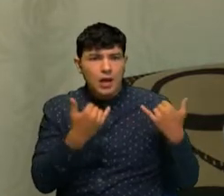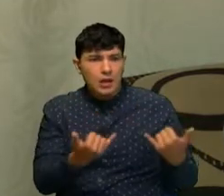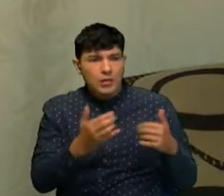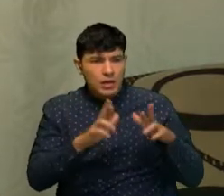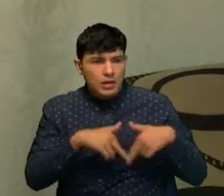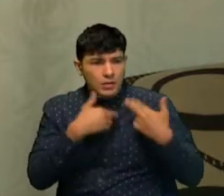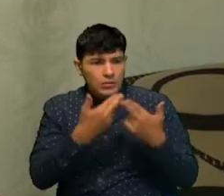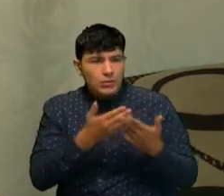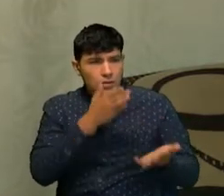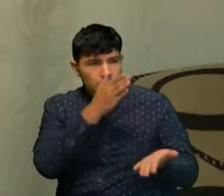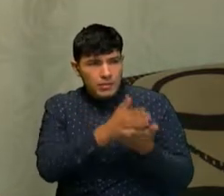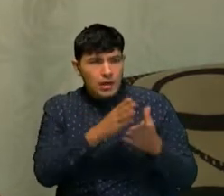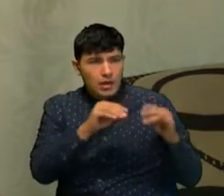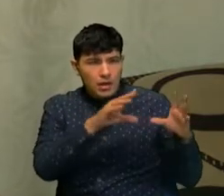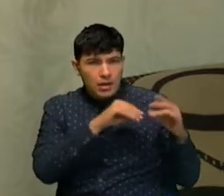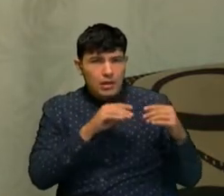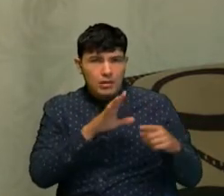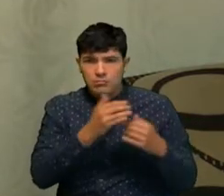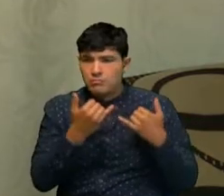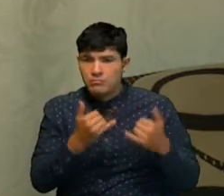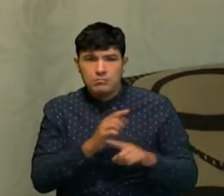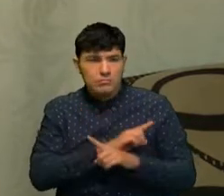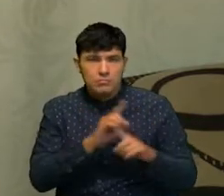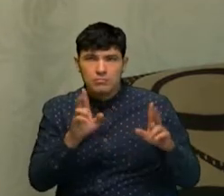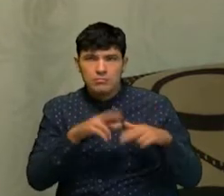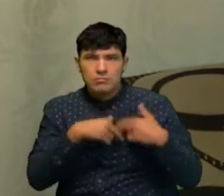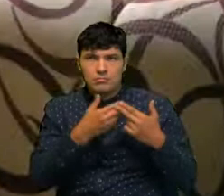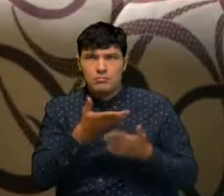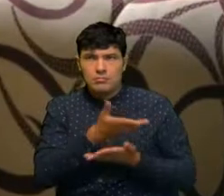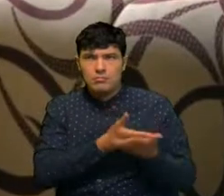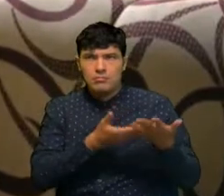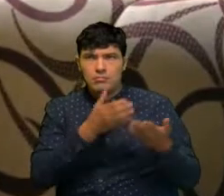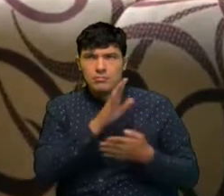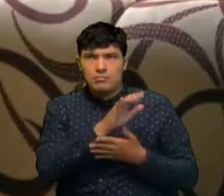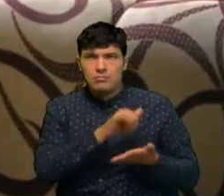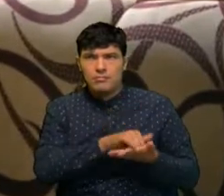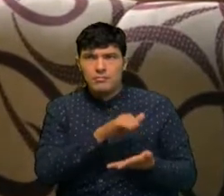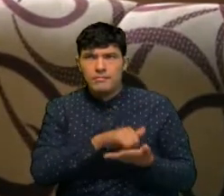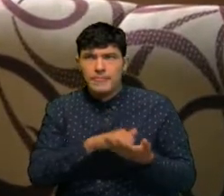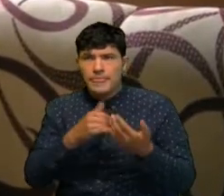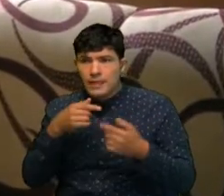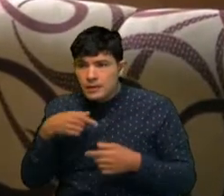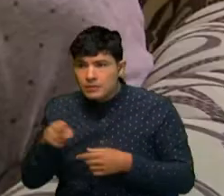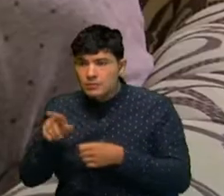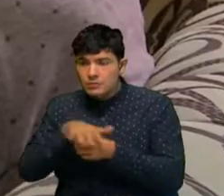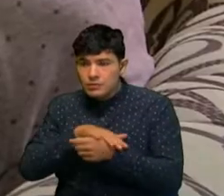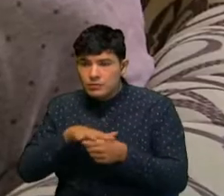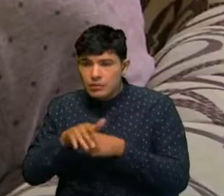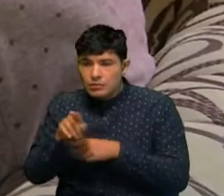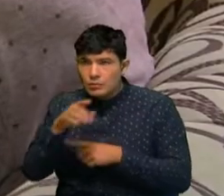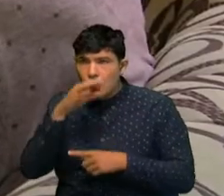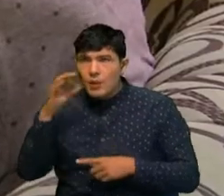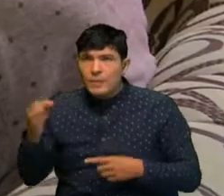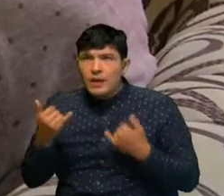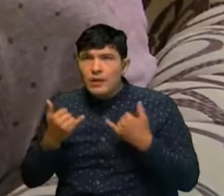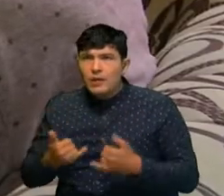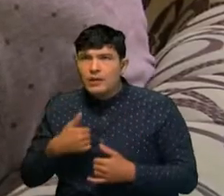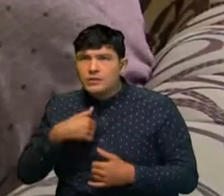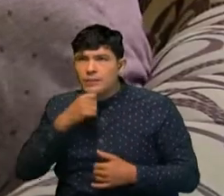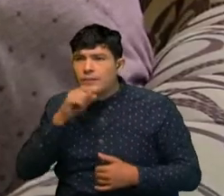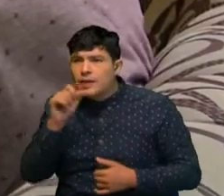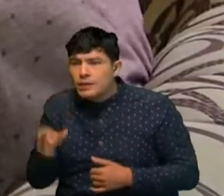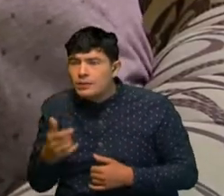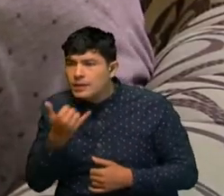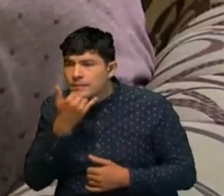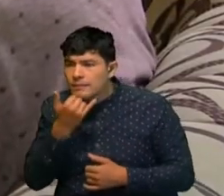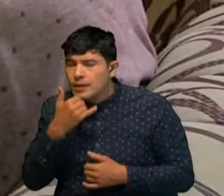hora de la conciliación. Ante esta situación, el señor Rubén pregunta qué más puede hacer para que